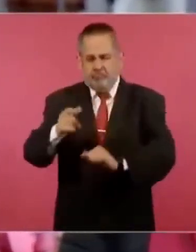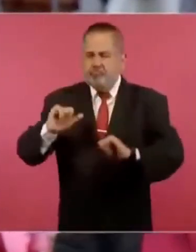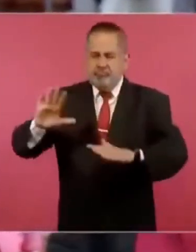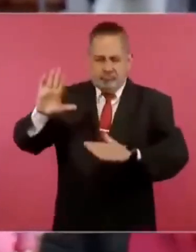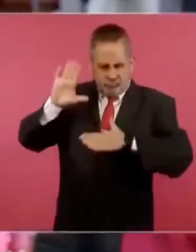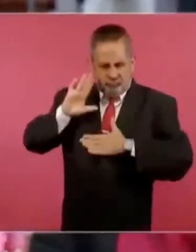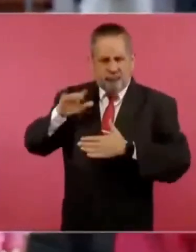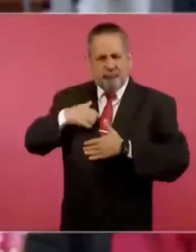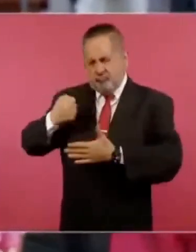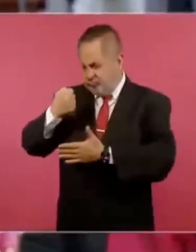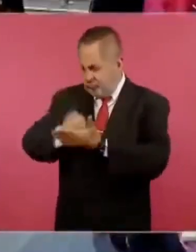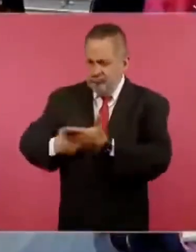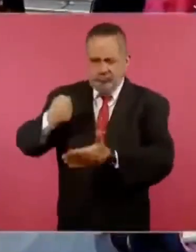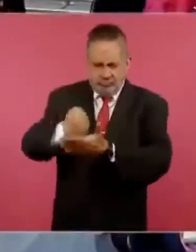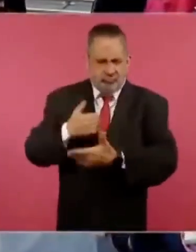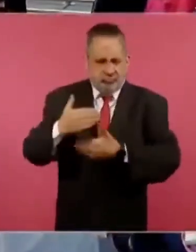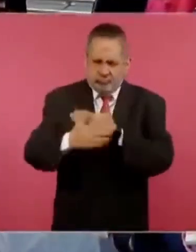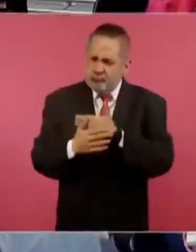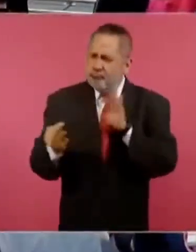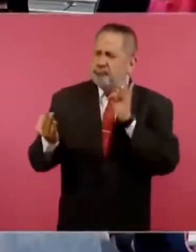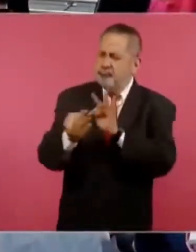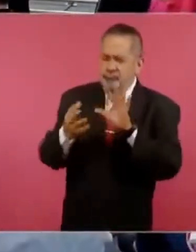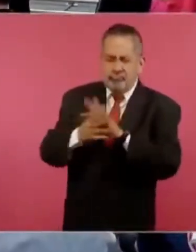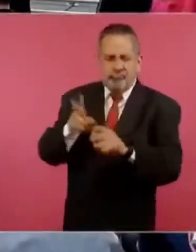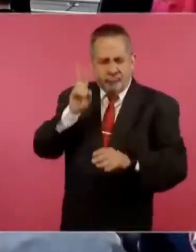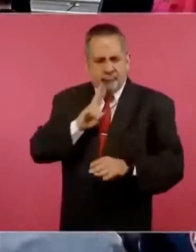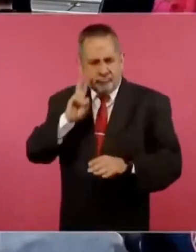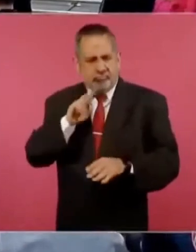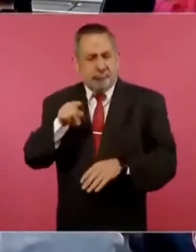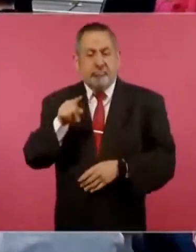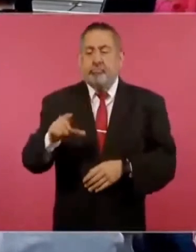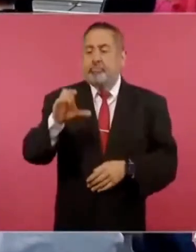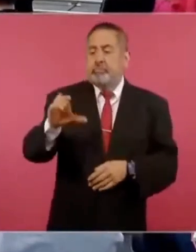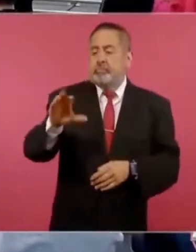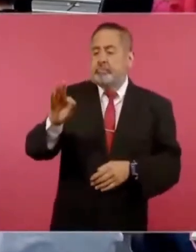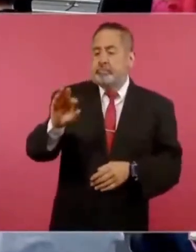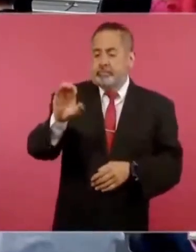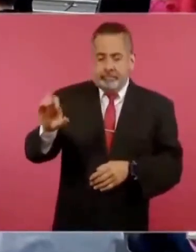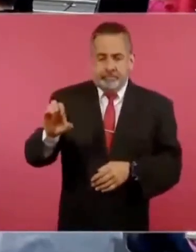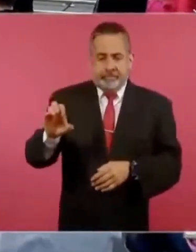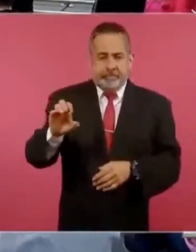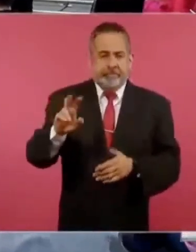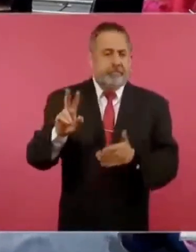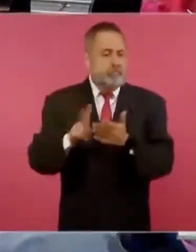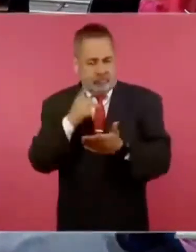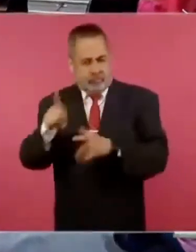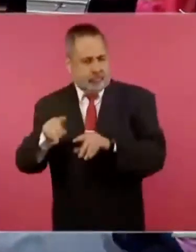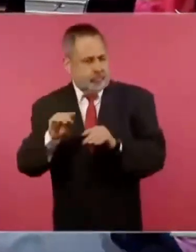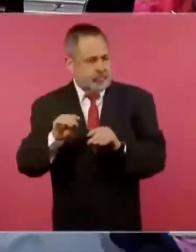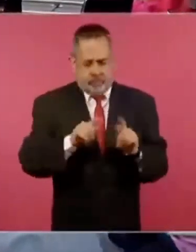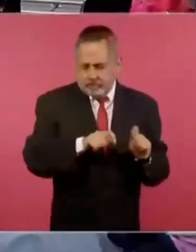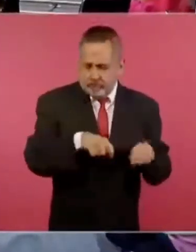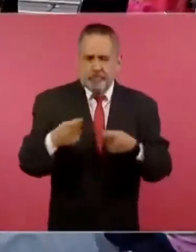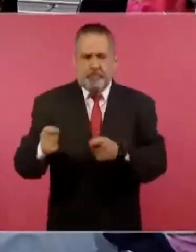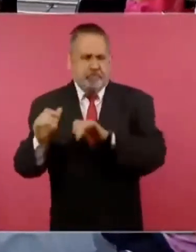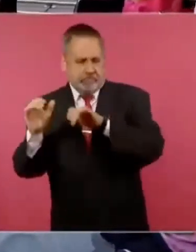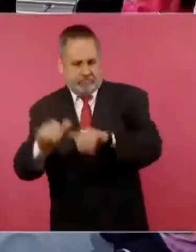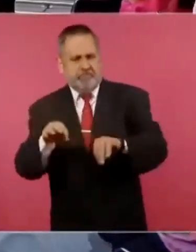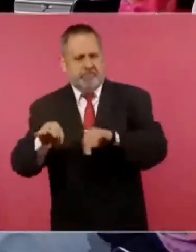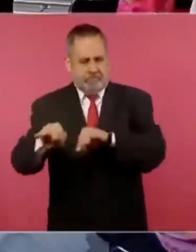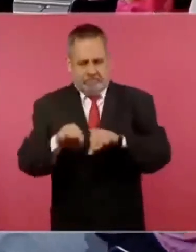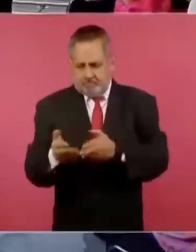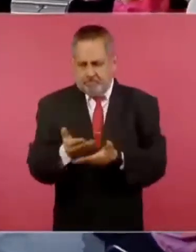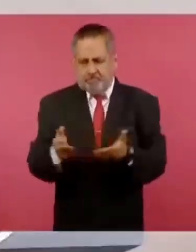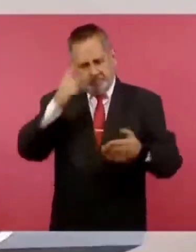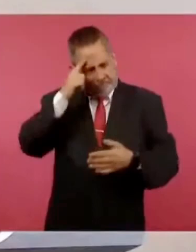su lucha en el acercamiento y en la intención de que la Comisión Federal de Electricidad les diera trabajo a